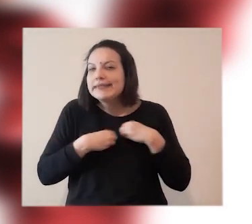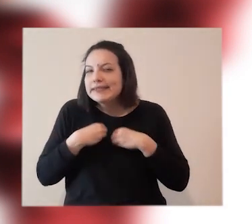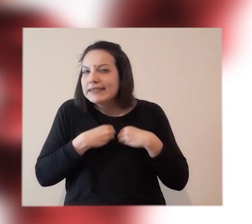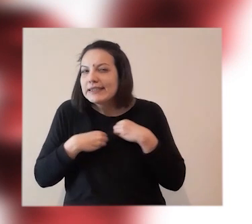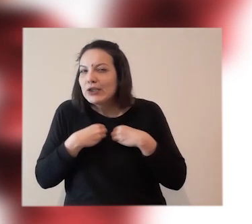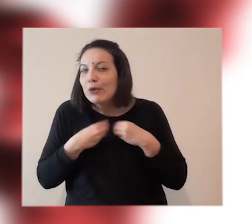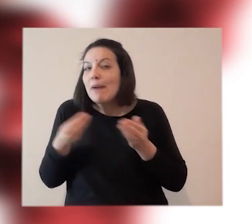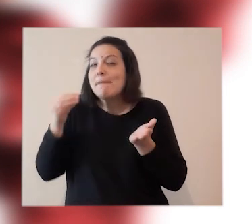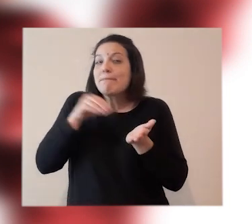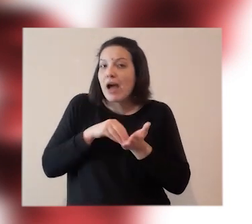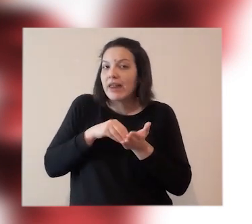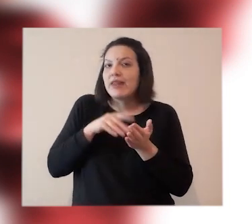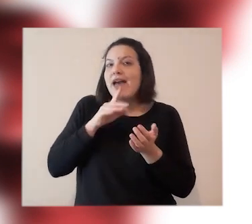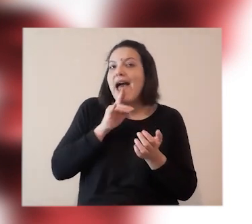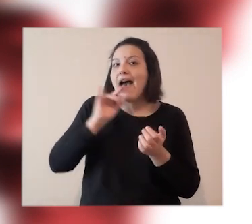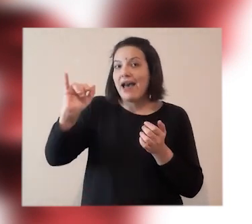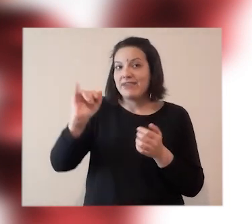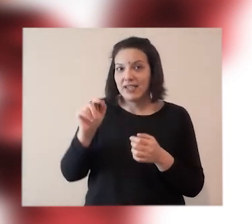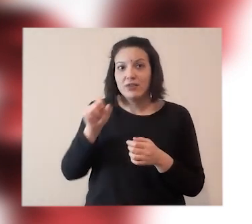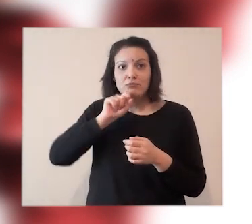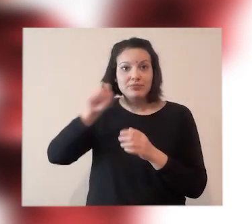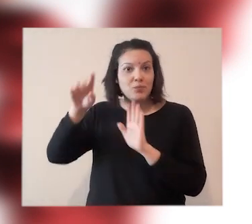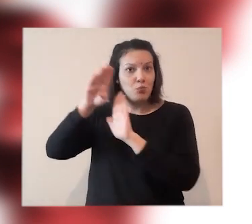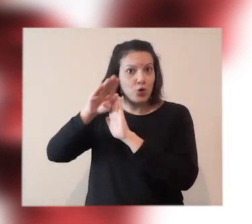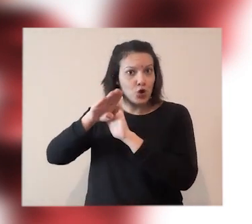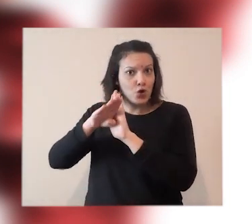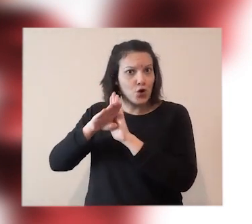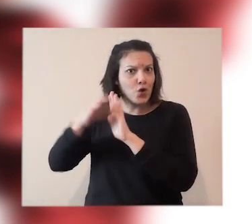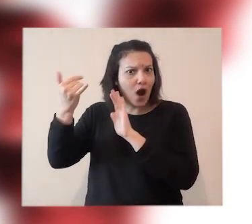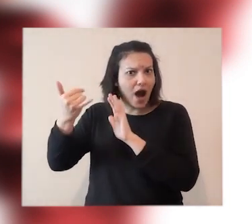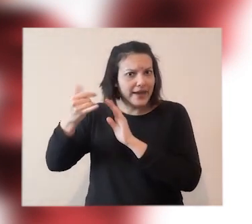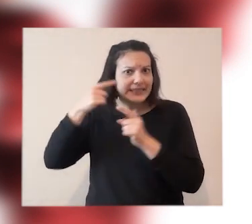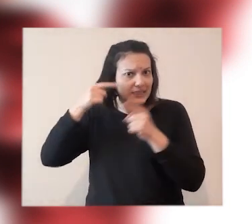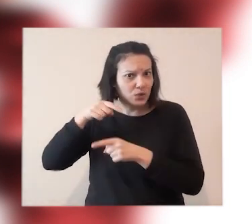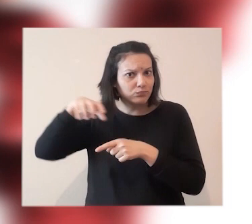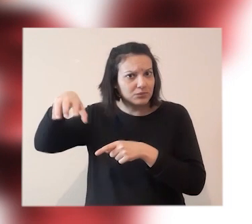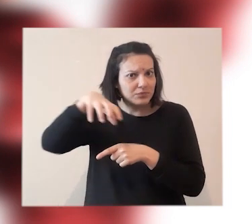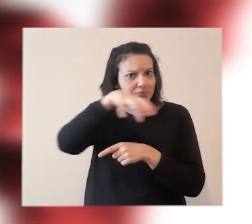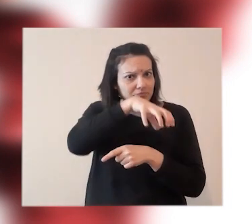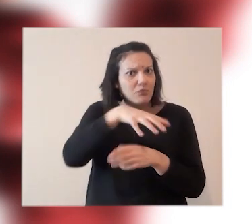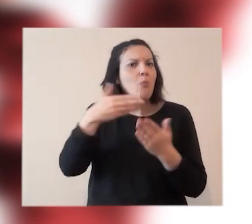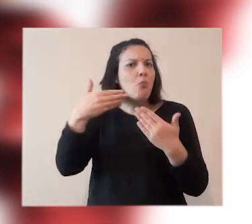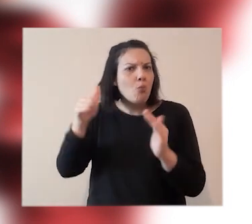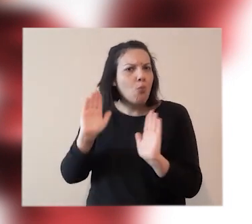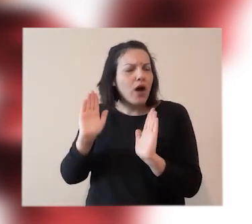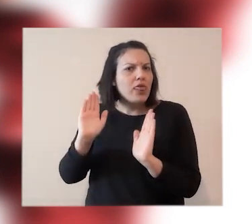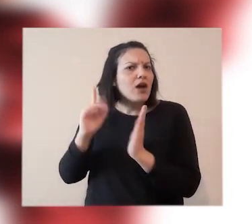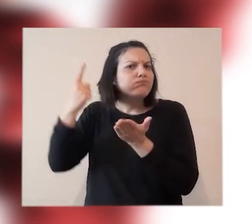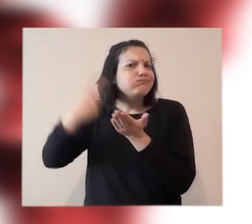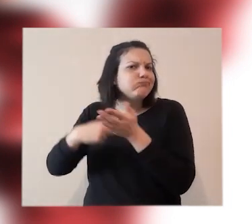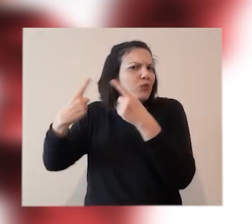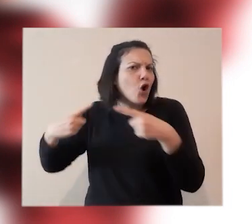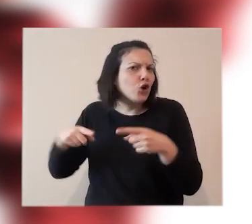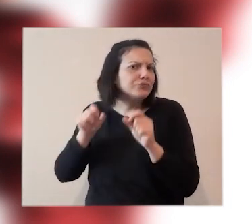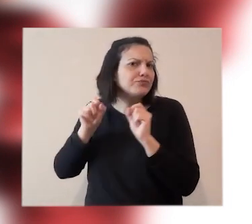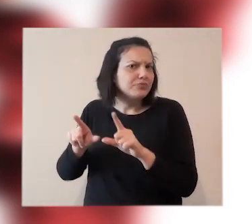infección, informarlos para que, de acuerdo a los protocolos que ya han establecido las instituciones, se puedan tomar las medidas